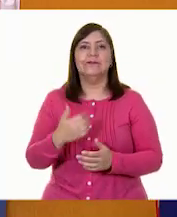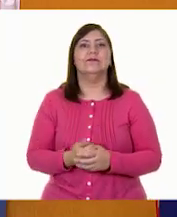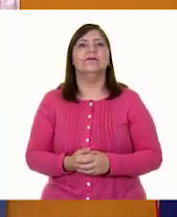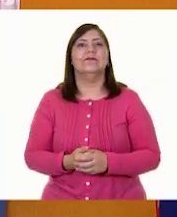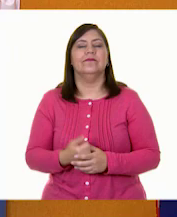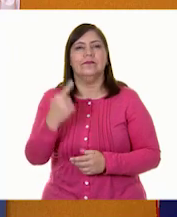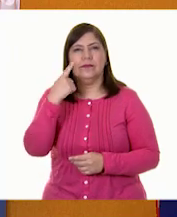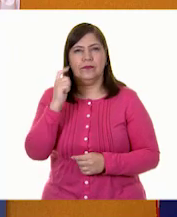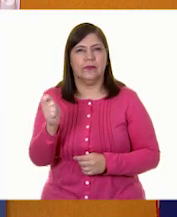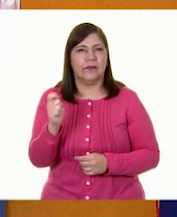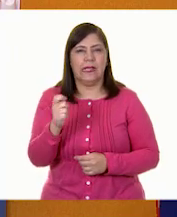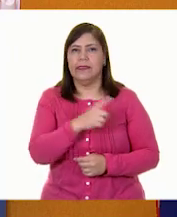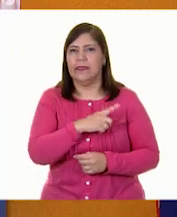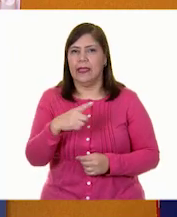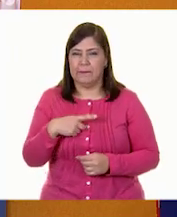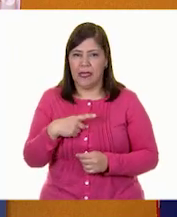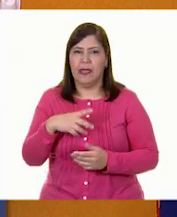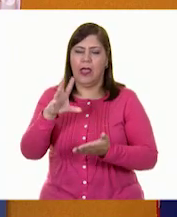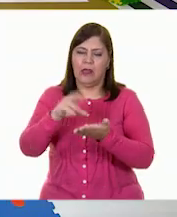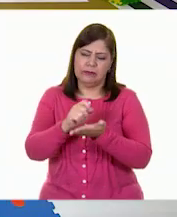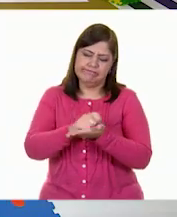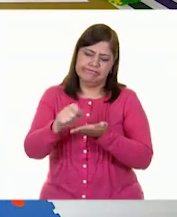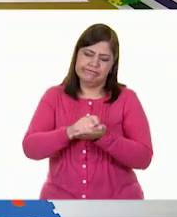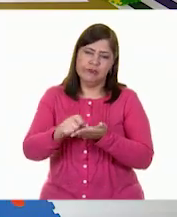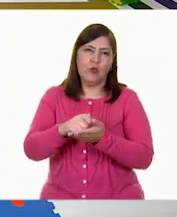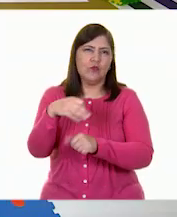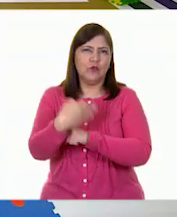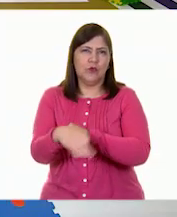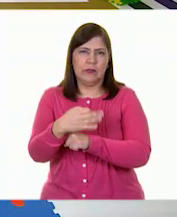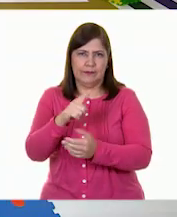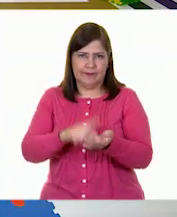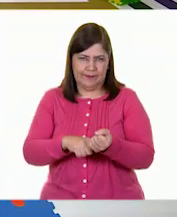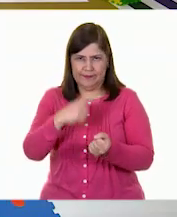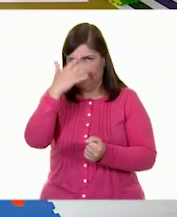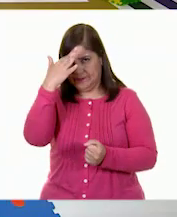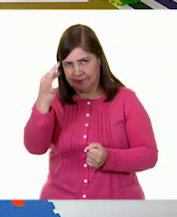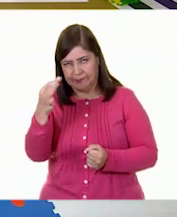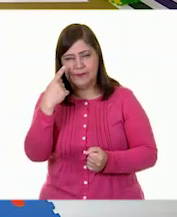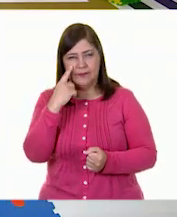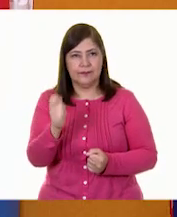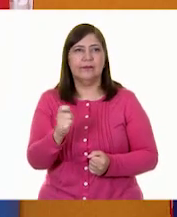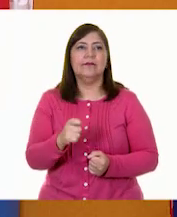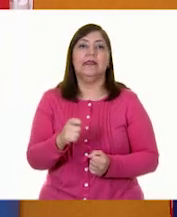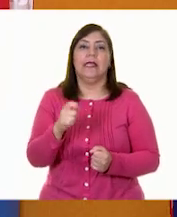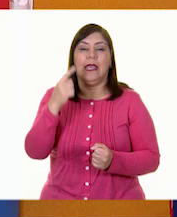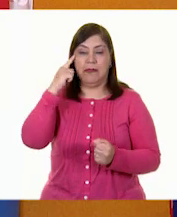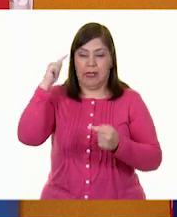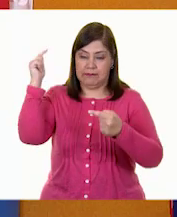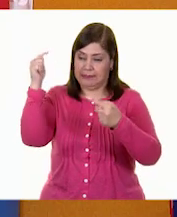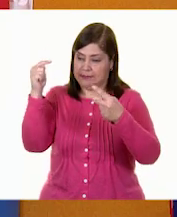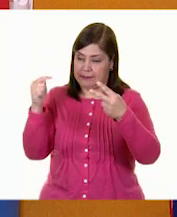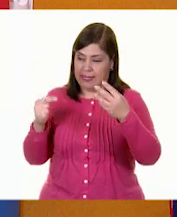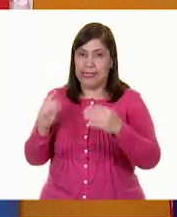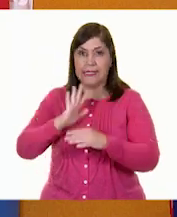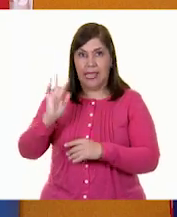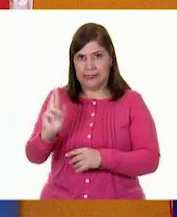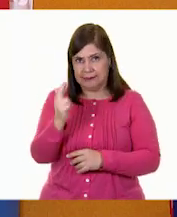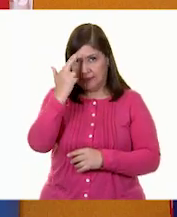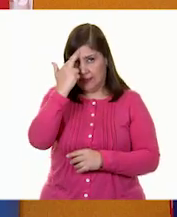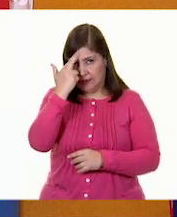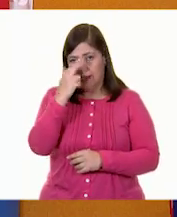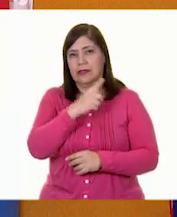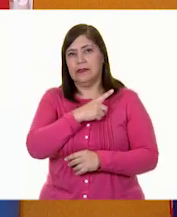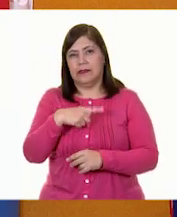por último, pues escribimos el borrador de nuestra adivinanza. Ay, sí. ¿Sale? Sí. Entonces, bueno, ya recapitulamos los pasos que tenemos que seguir.